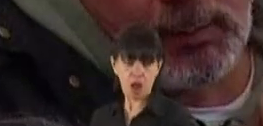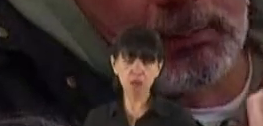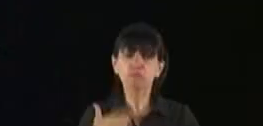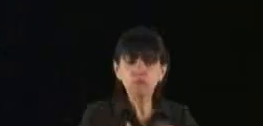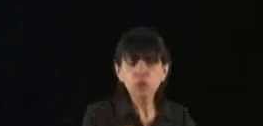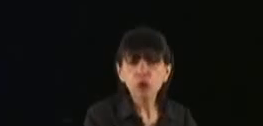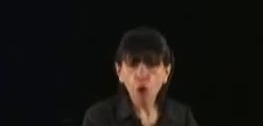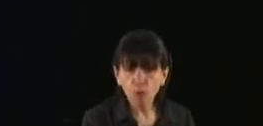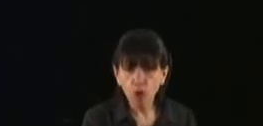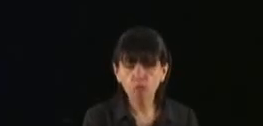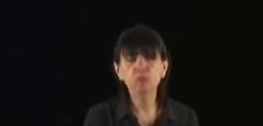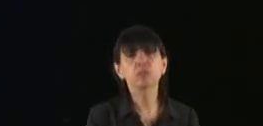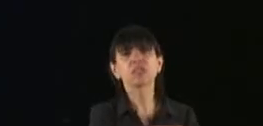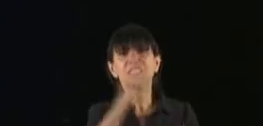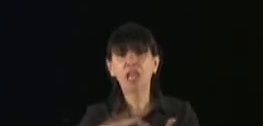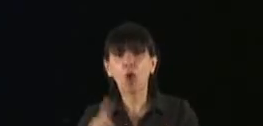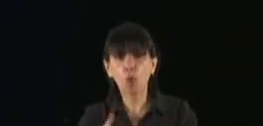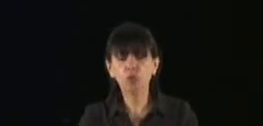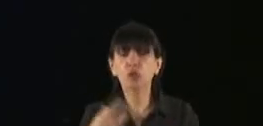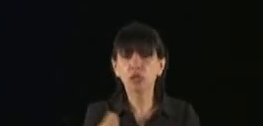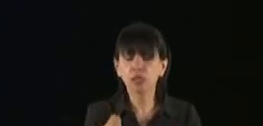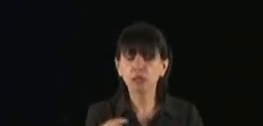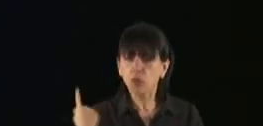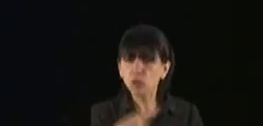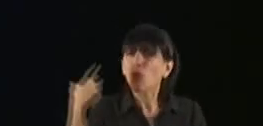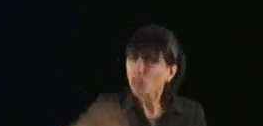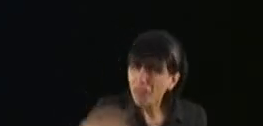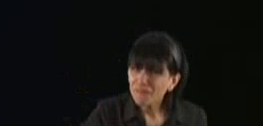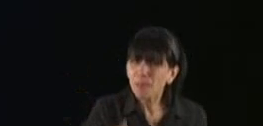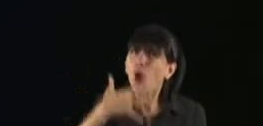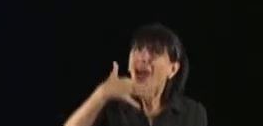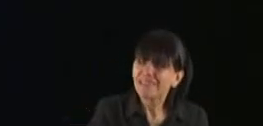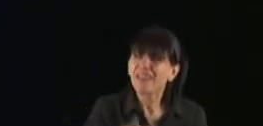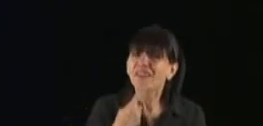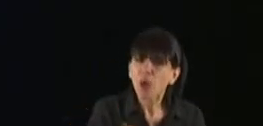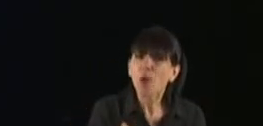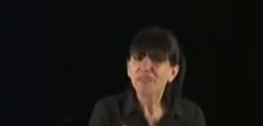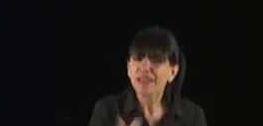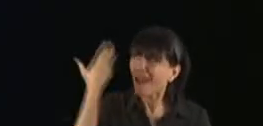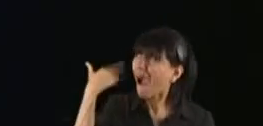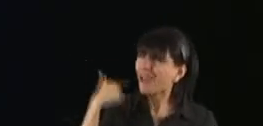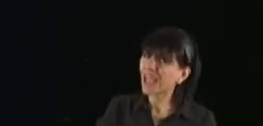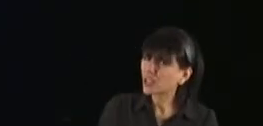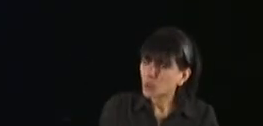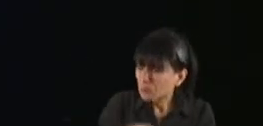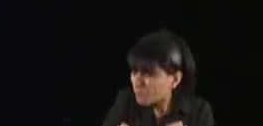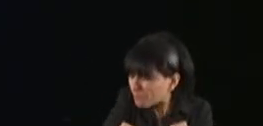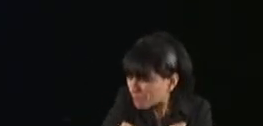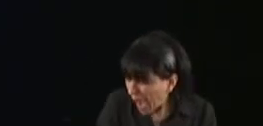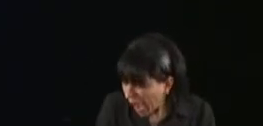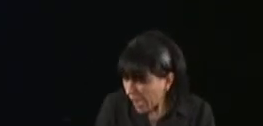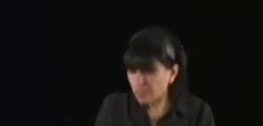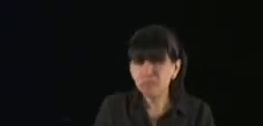que nos pasó una catástrofe que fue una pandemia que alteró la salud mental de todos y a